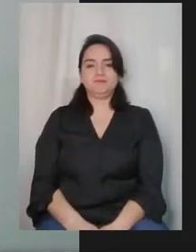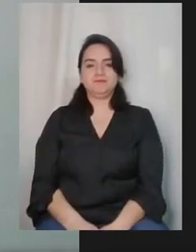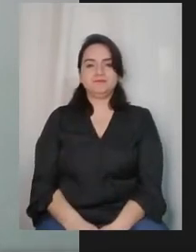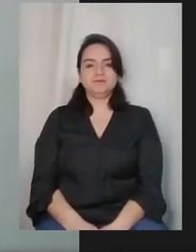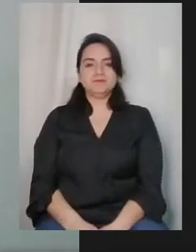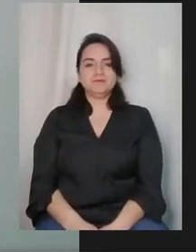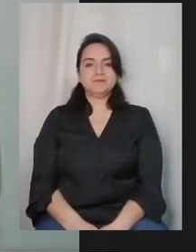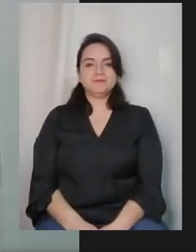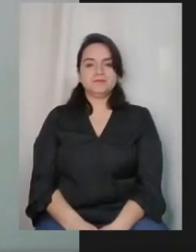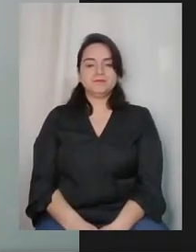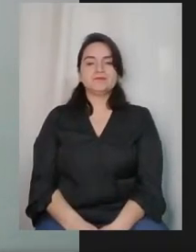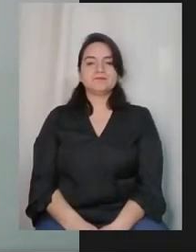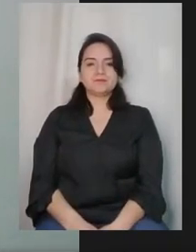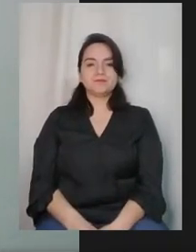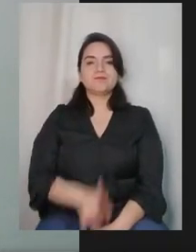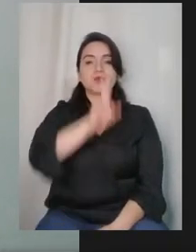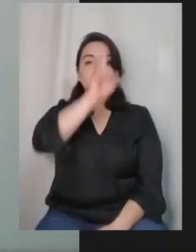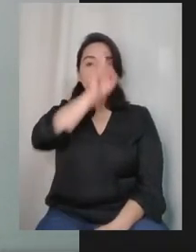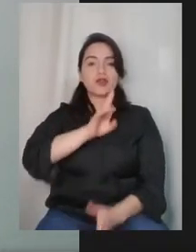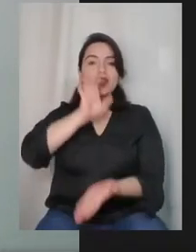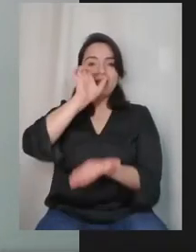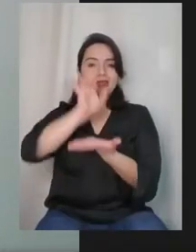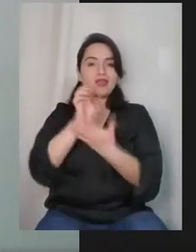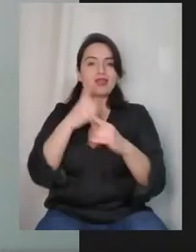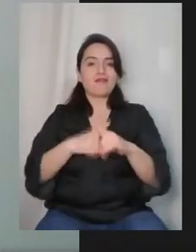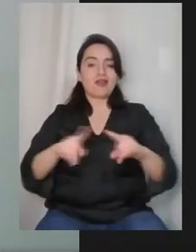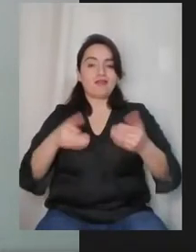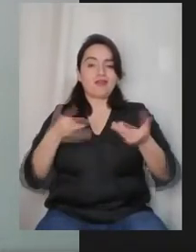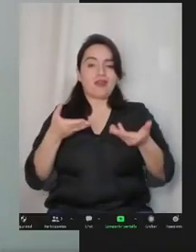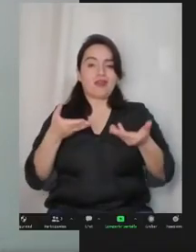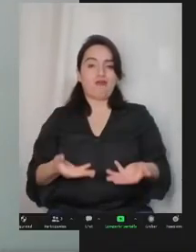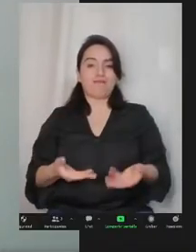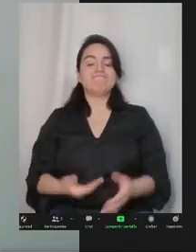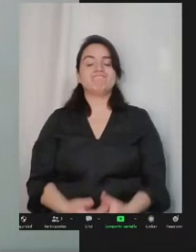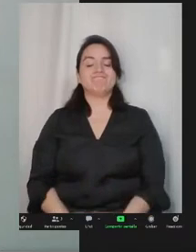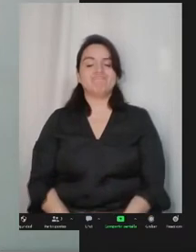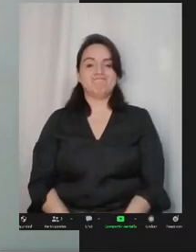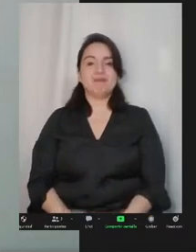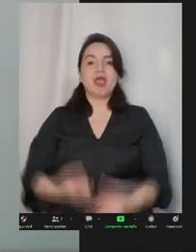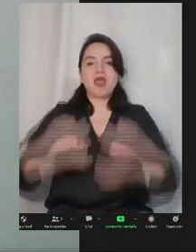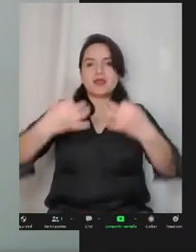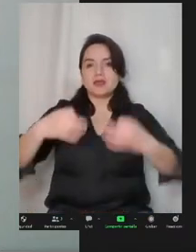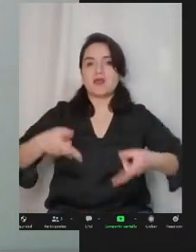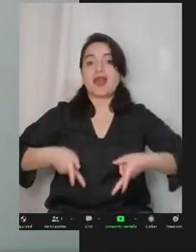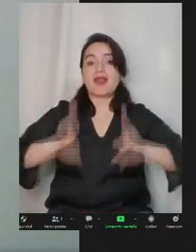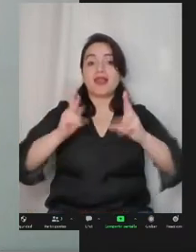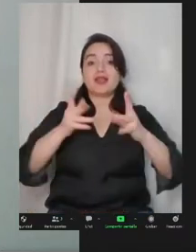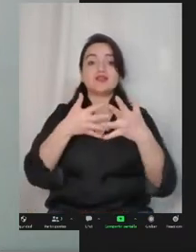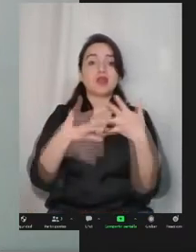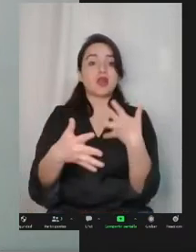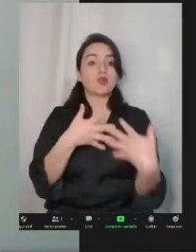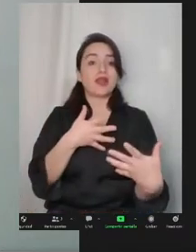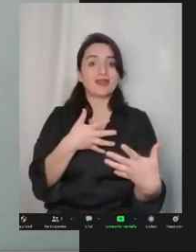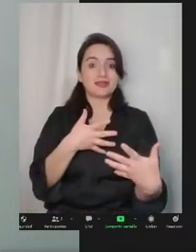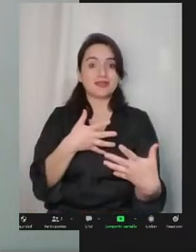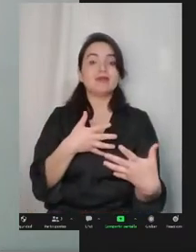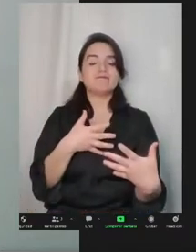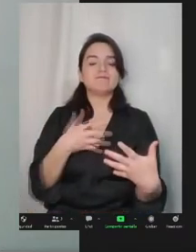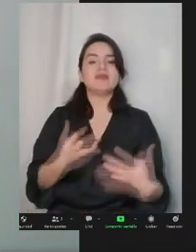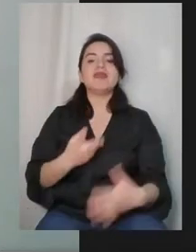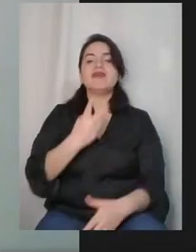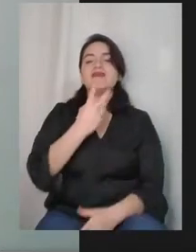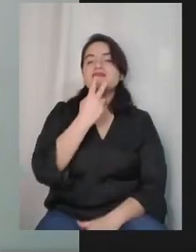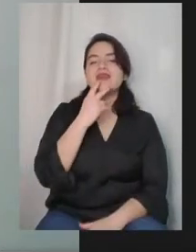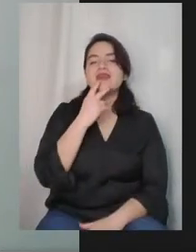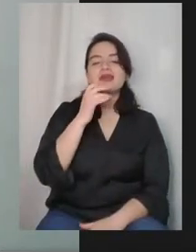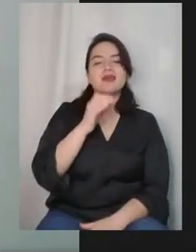El rol del Estado debe ser distinto al actual. Asegurar los derechos de la naturaleza como generadora de vida y riqueza a las comunidades,